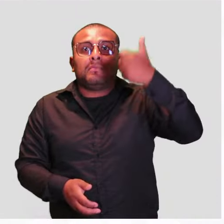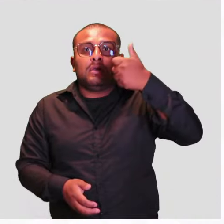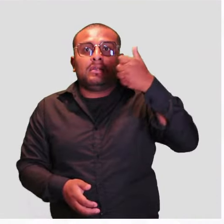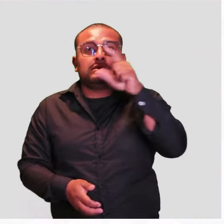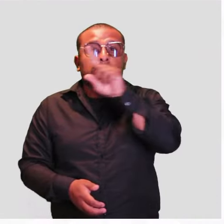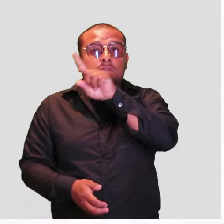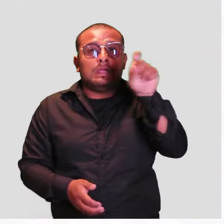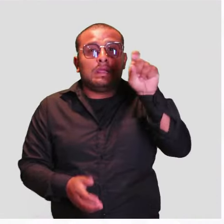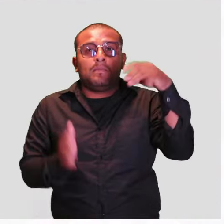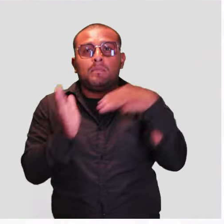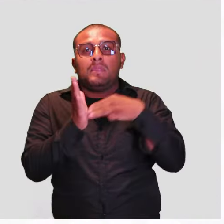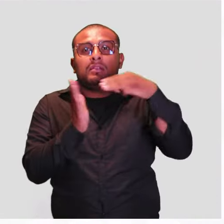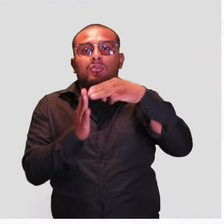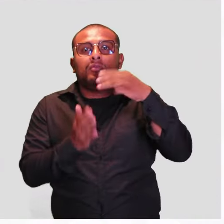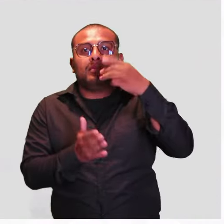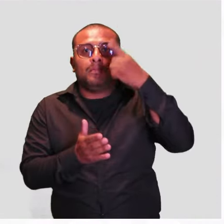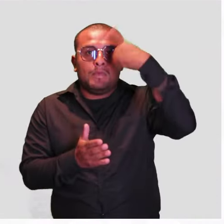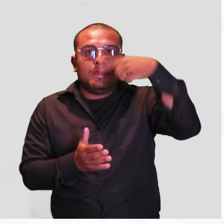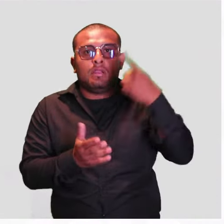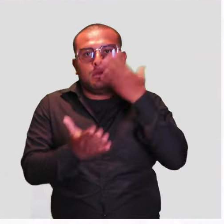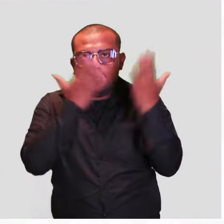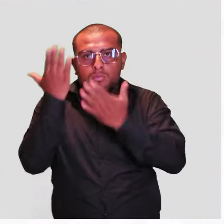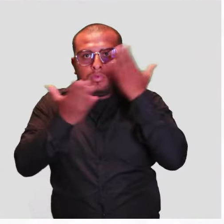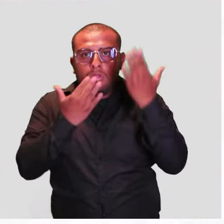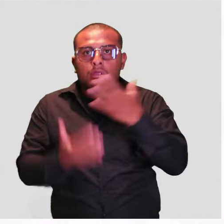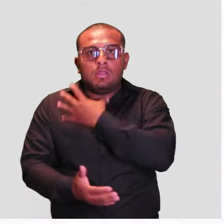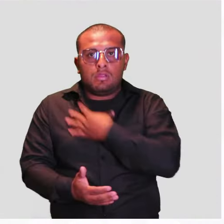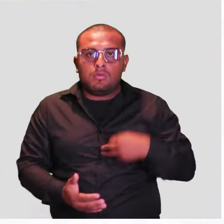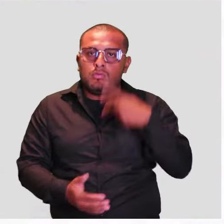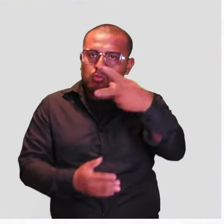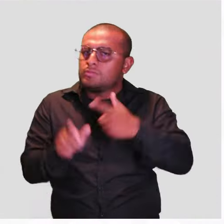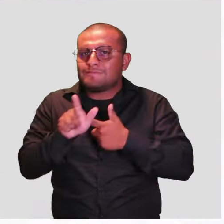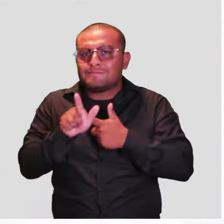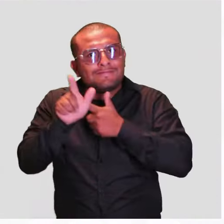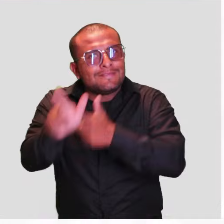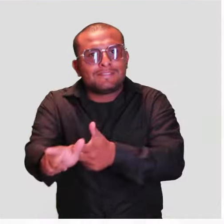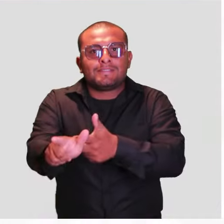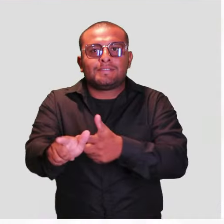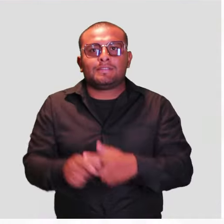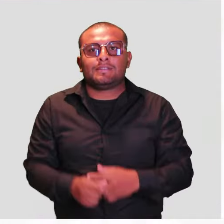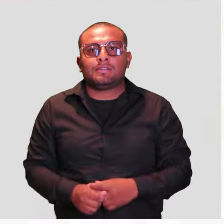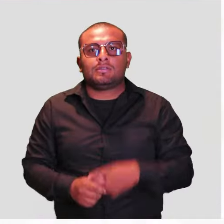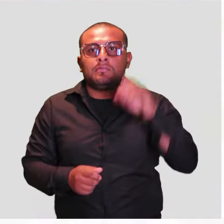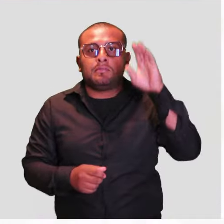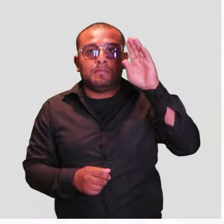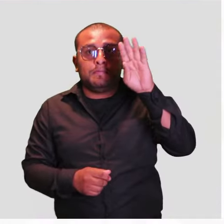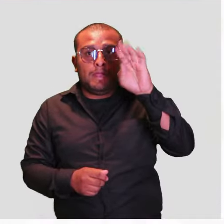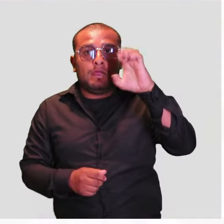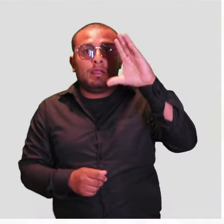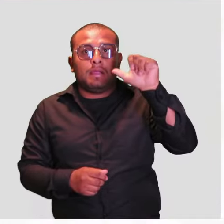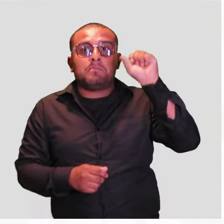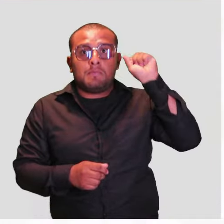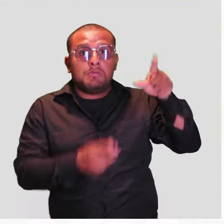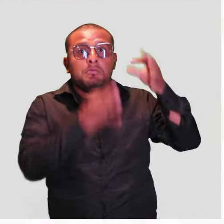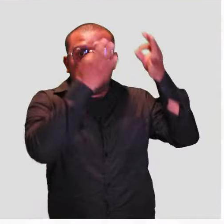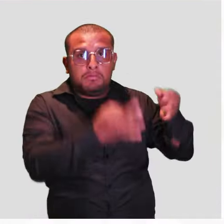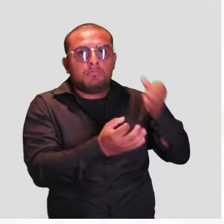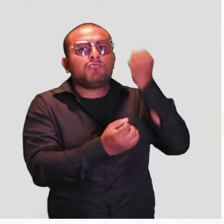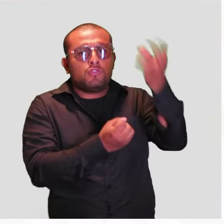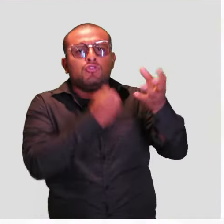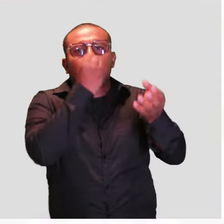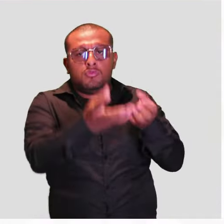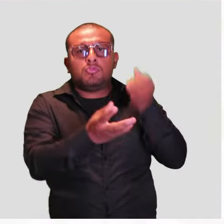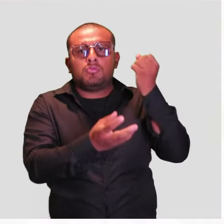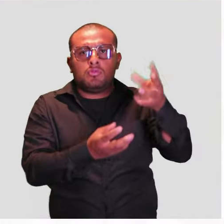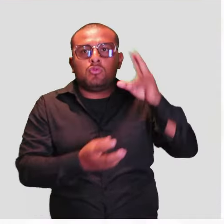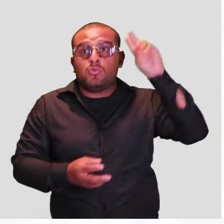que tus hijos sigan estudiando. Vamos también a becar a estudiantes de excelencia en todas las universidades. Vamos a seguir presumiendo a San